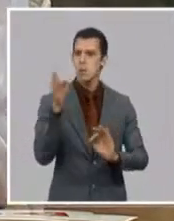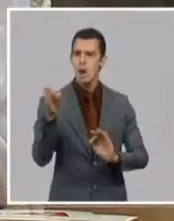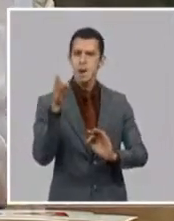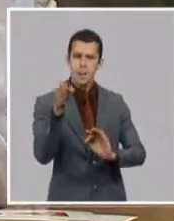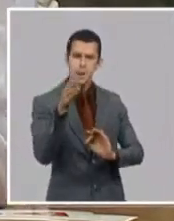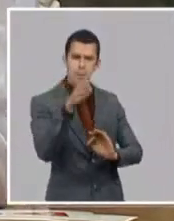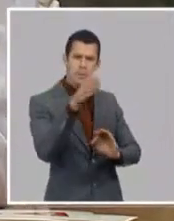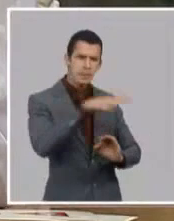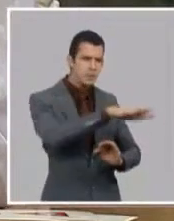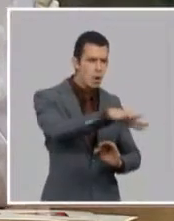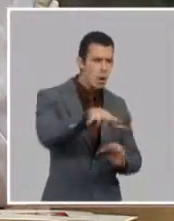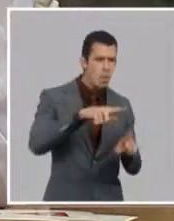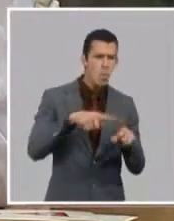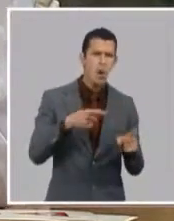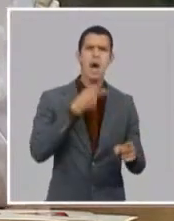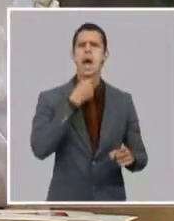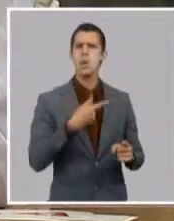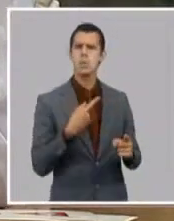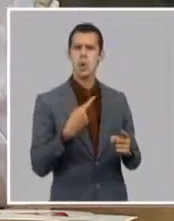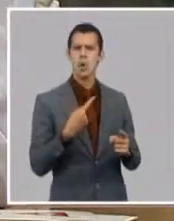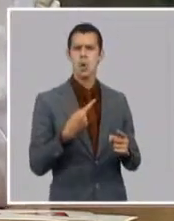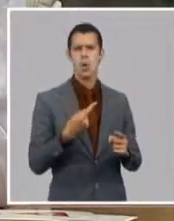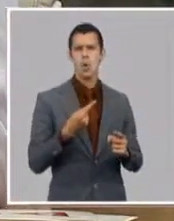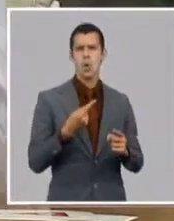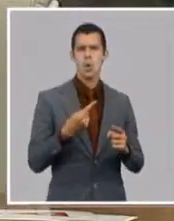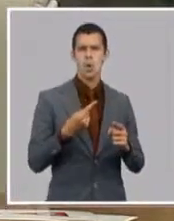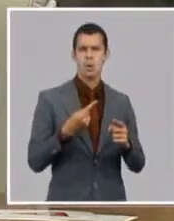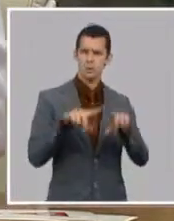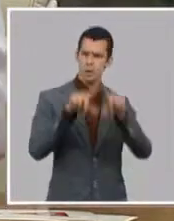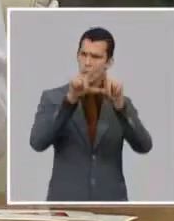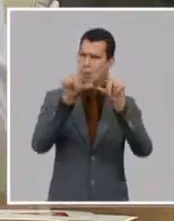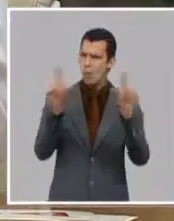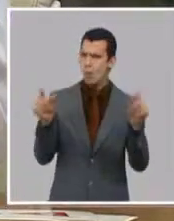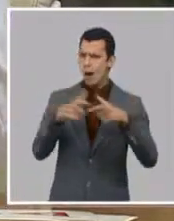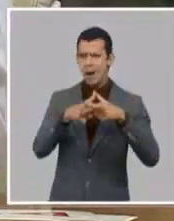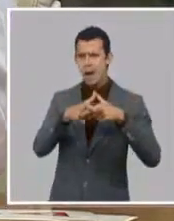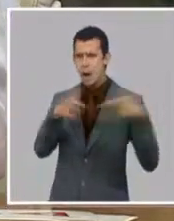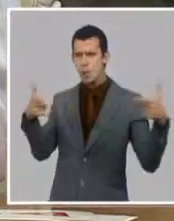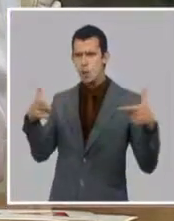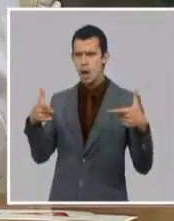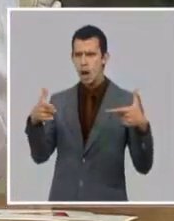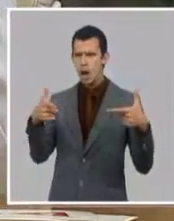muchas carencias que tengan, porque sobrevaloren